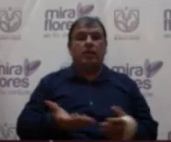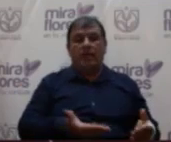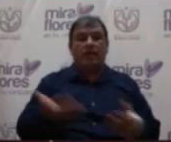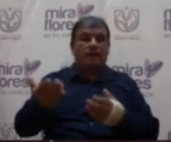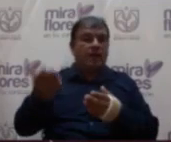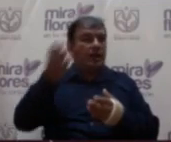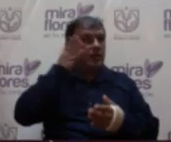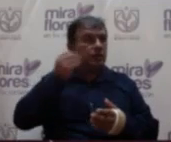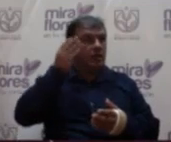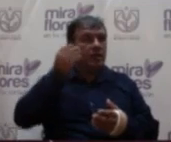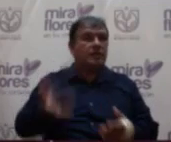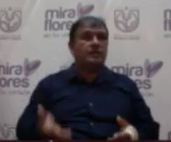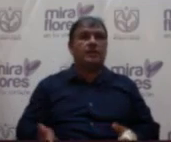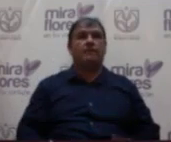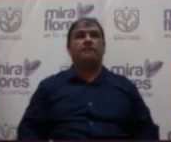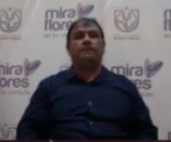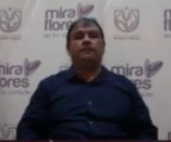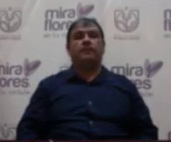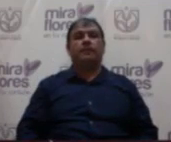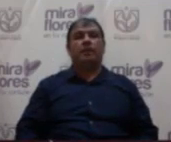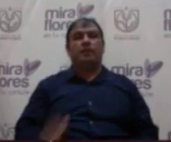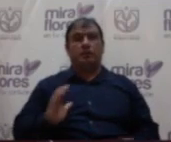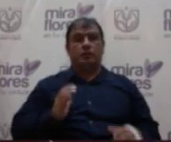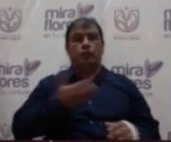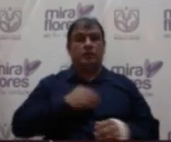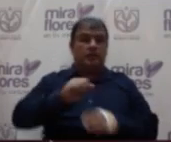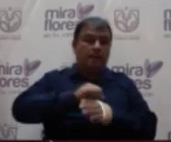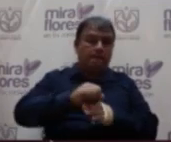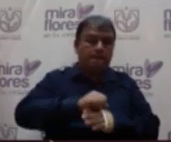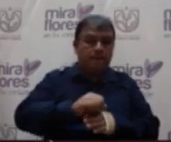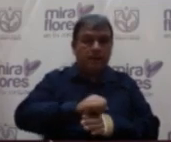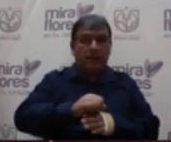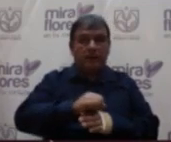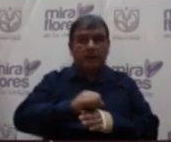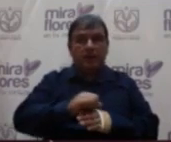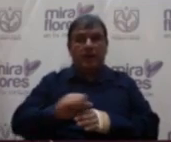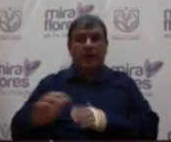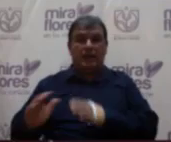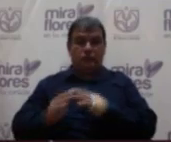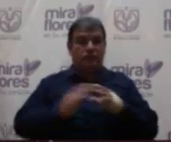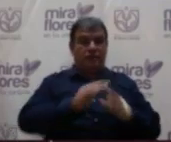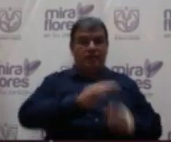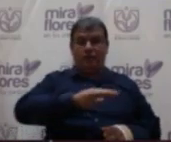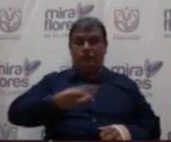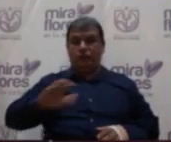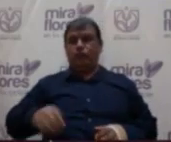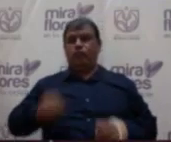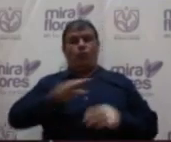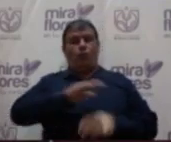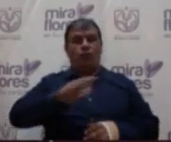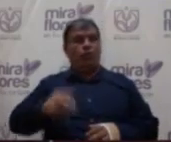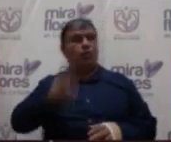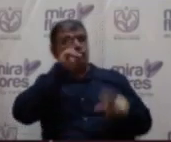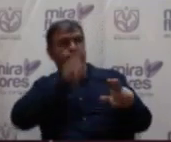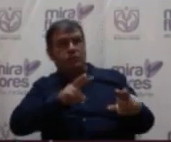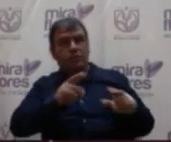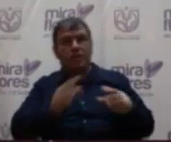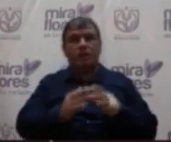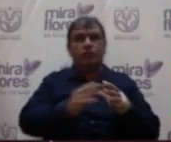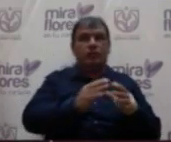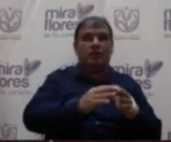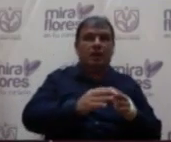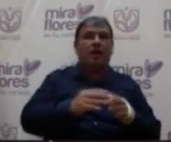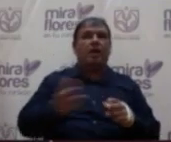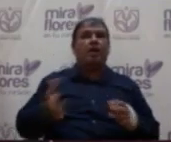la experiencia de nuestra práctica de la ciudad de los niños. Cómo los niños ven la ciudad, vamos a